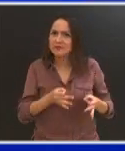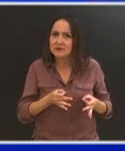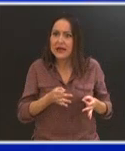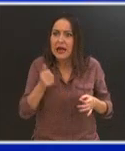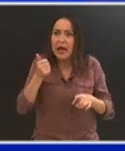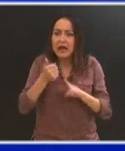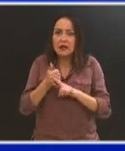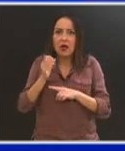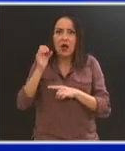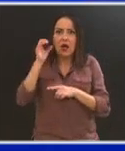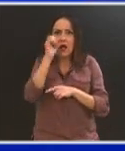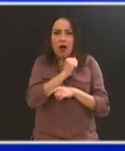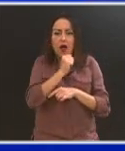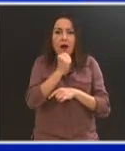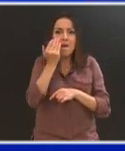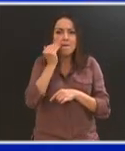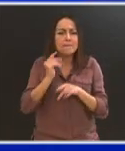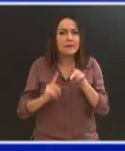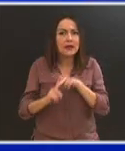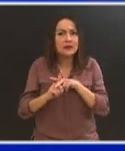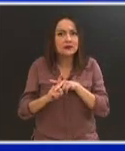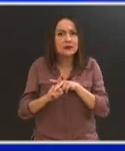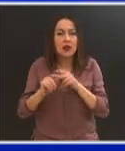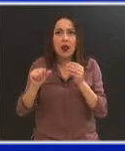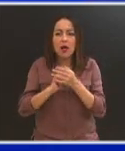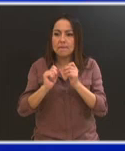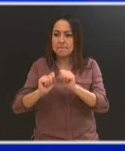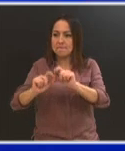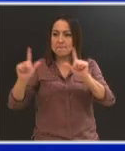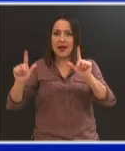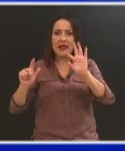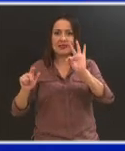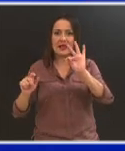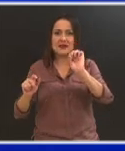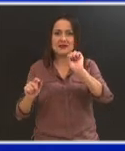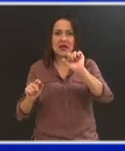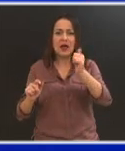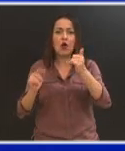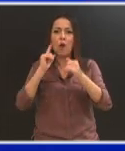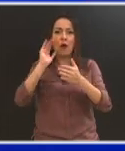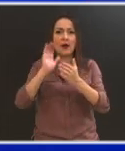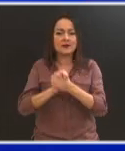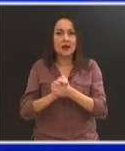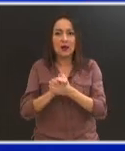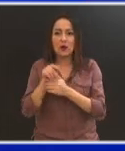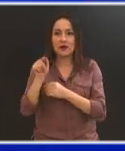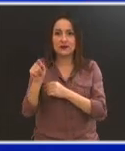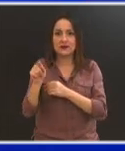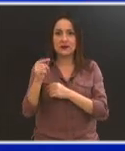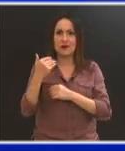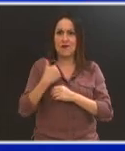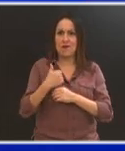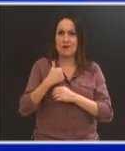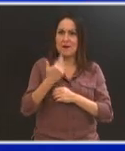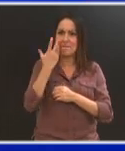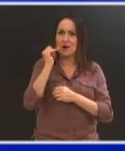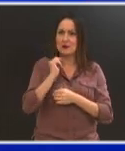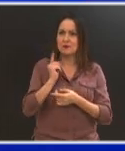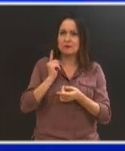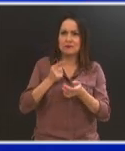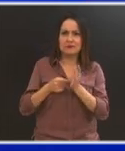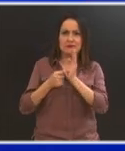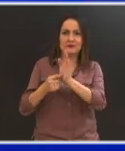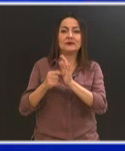se percata precisamente que aparece en la página del Registro Civil como casada con este hombre, por lo cual presenta